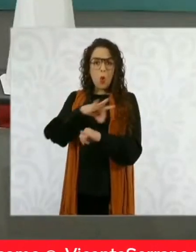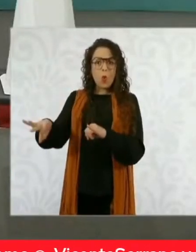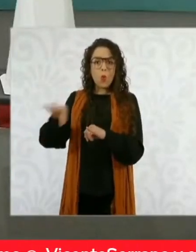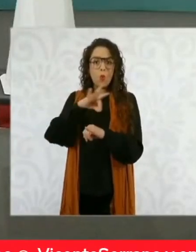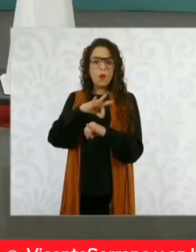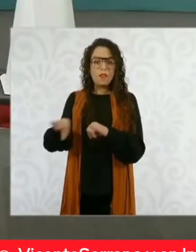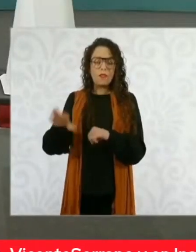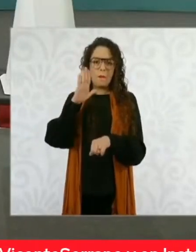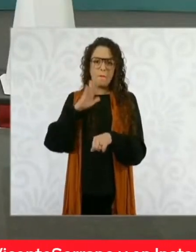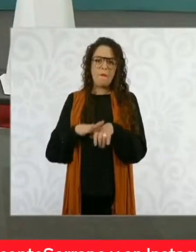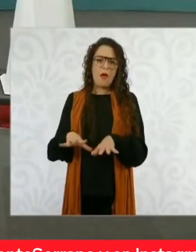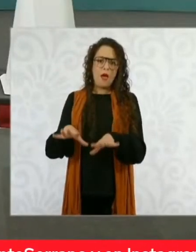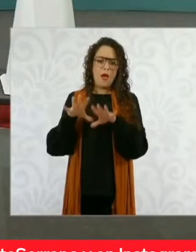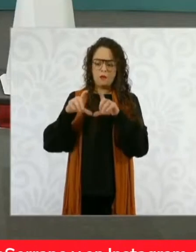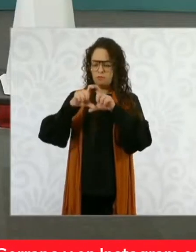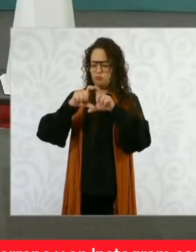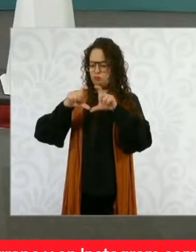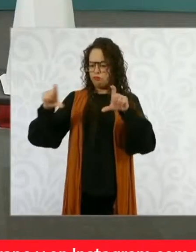firmada